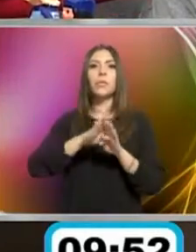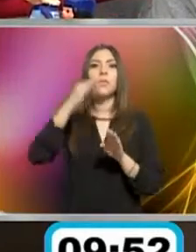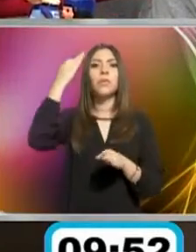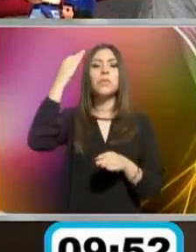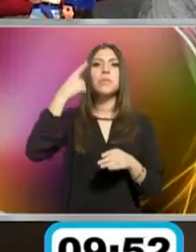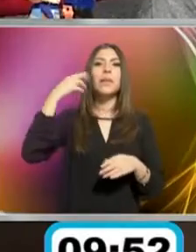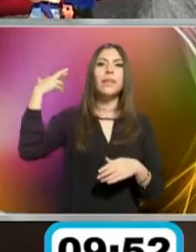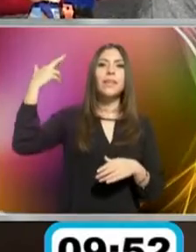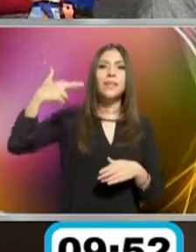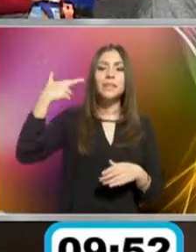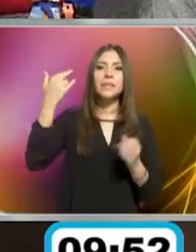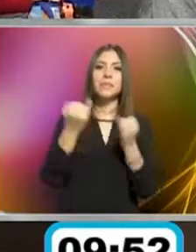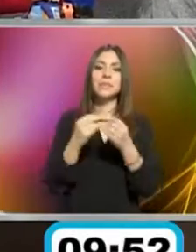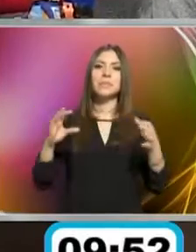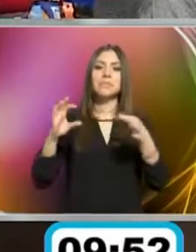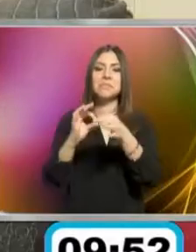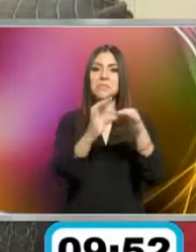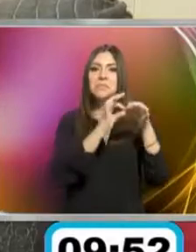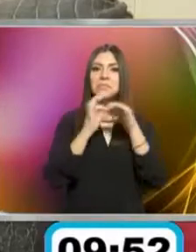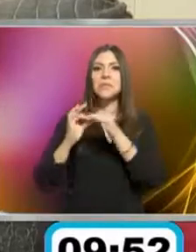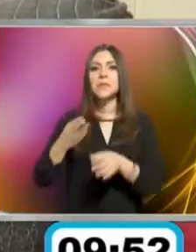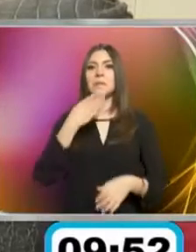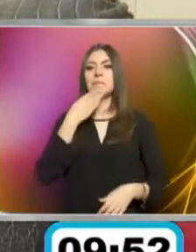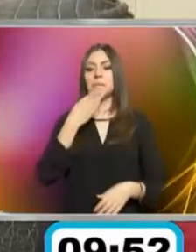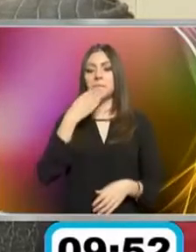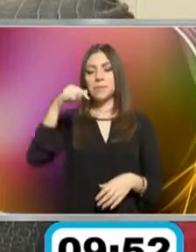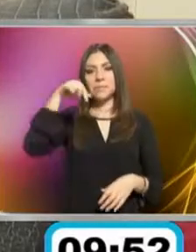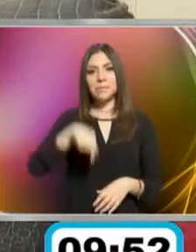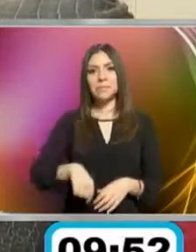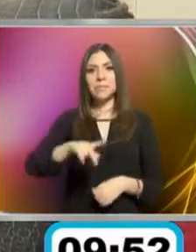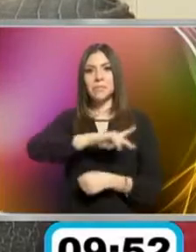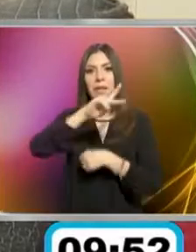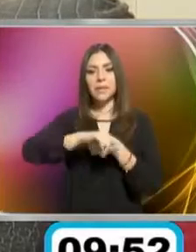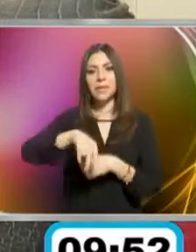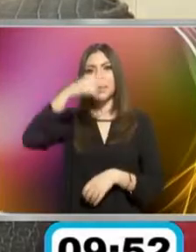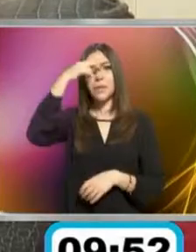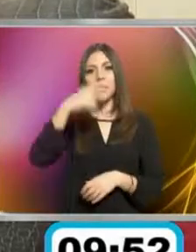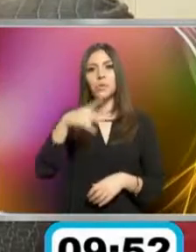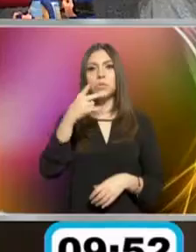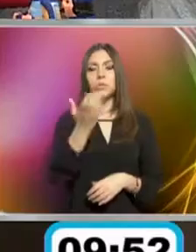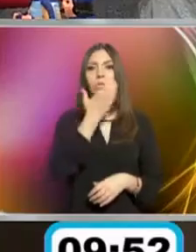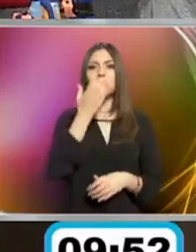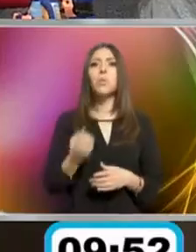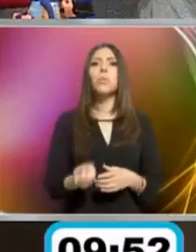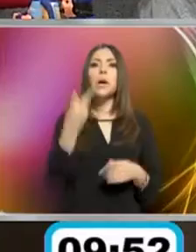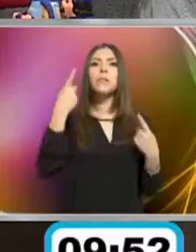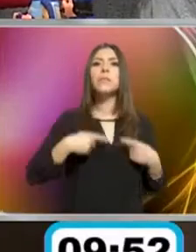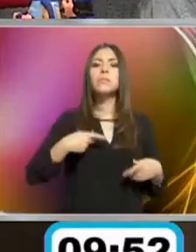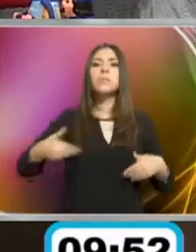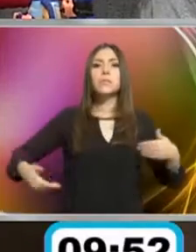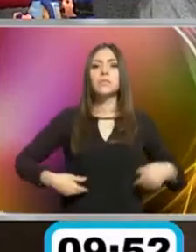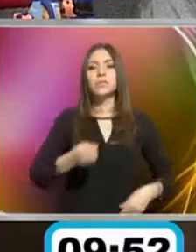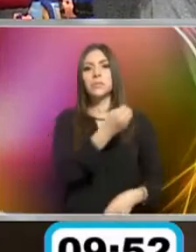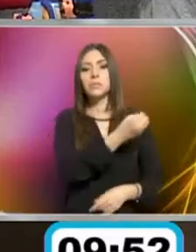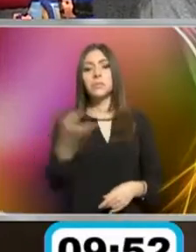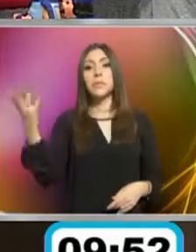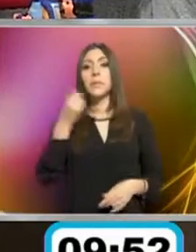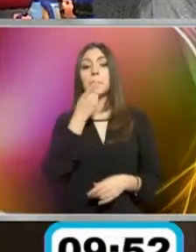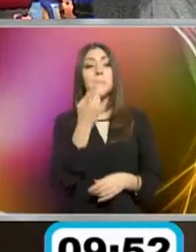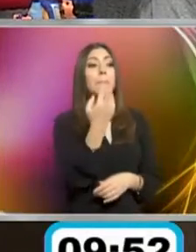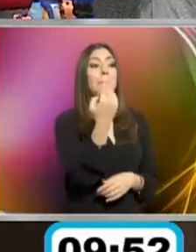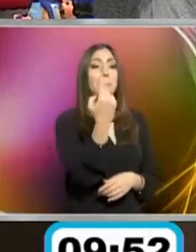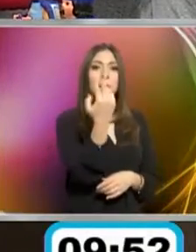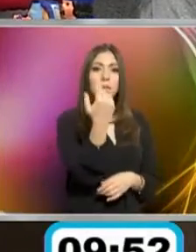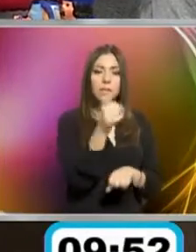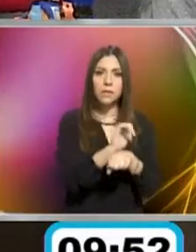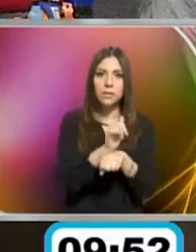sobre todo bien puestos en nuestro país, en México y sus tradiciones. ¿Cuántas personas conforman este elenco? 25 actores, Muy más